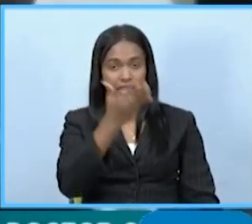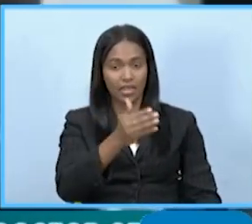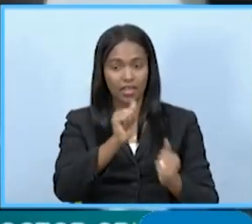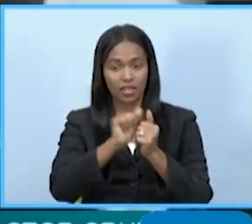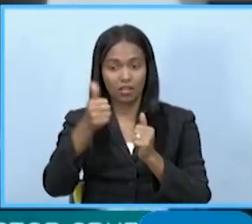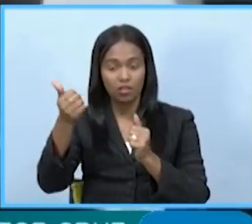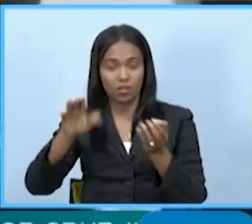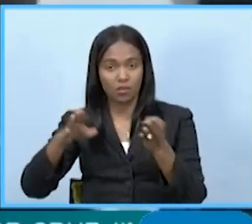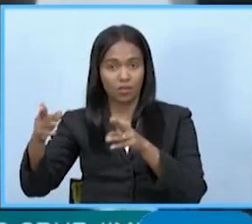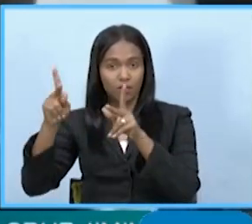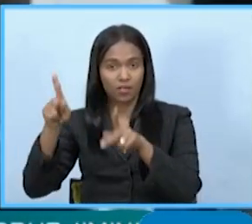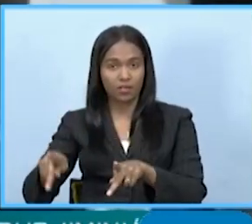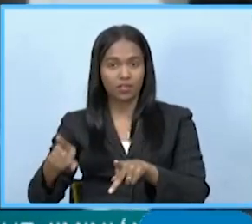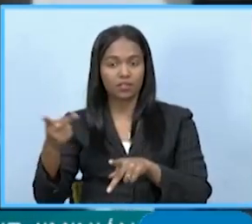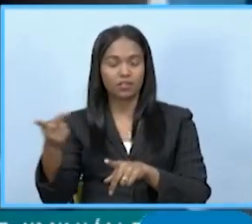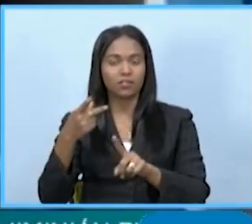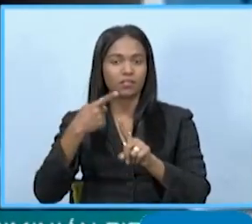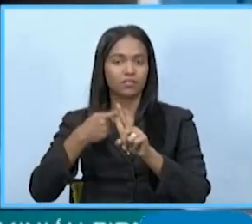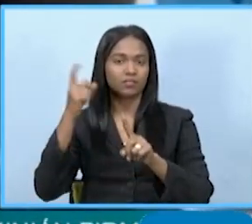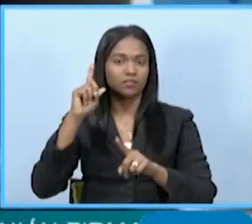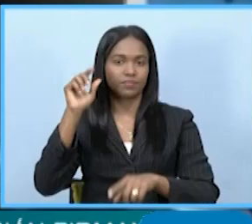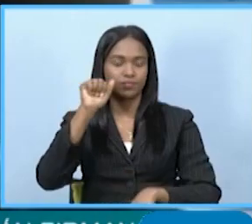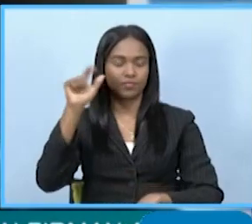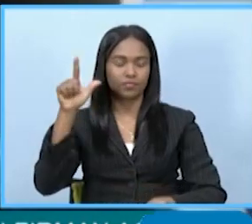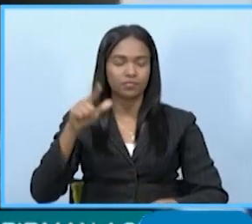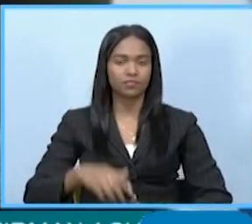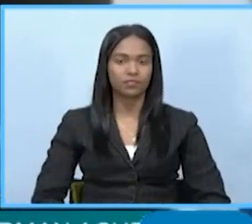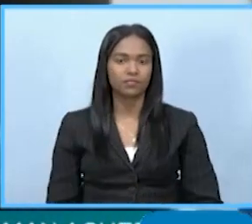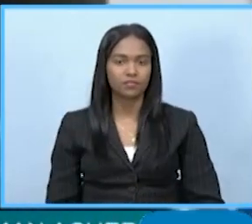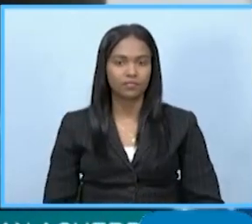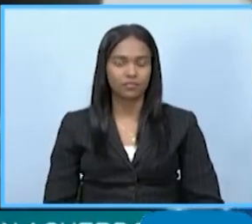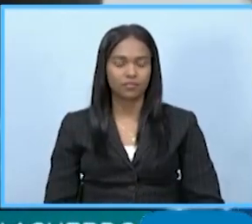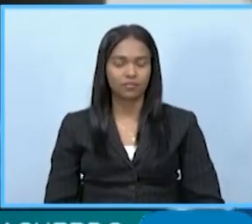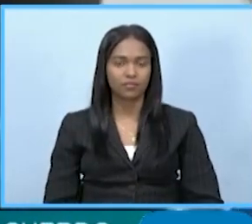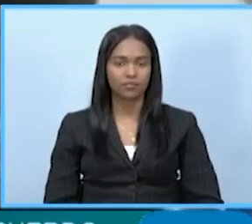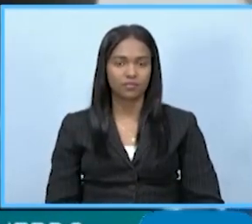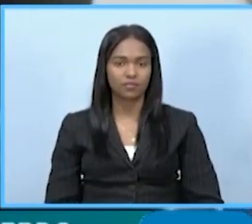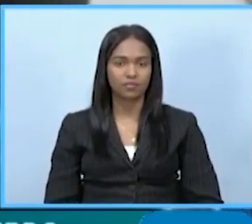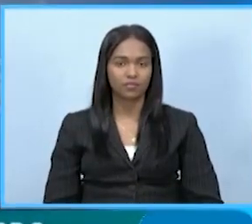como el occiso son oriundos de Los Alcarrizos.